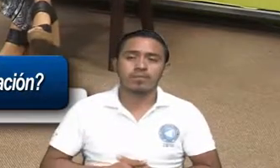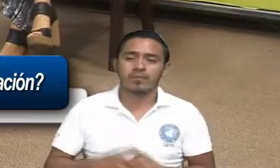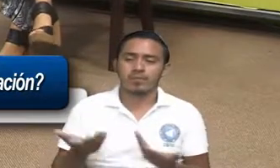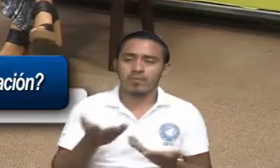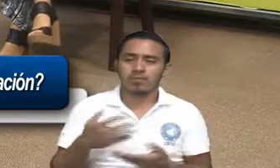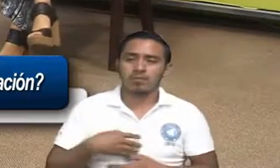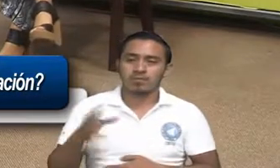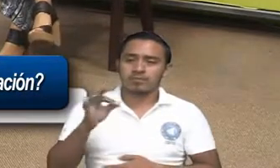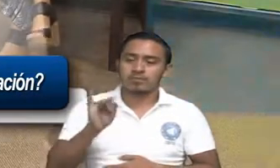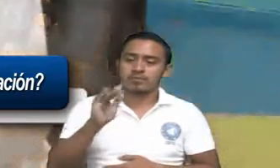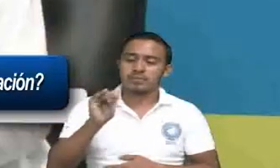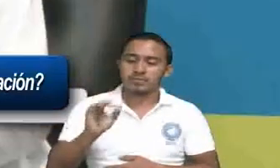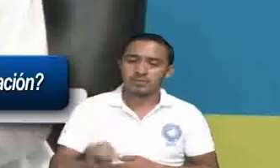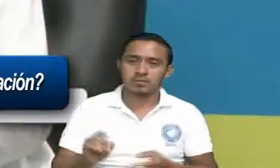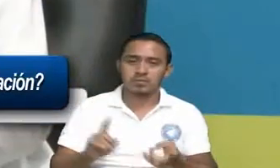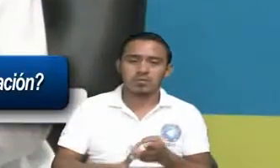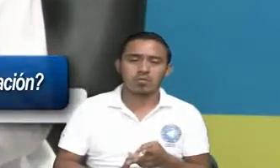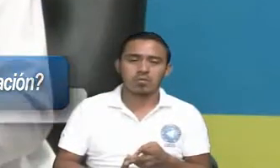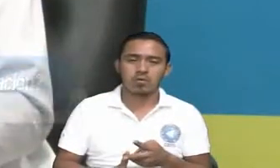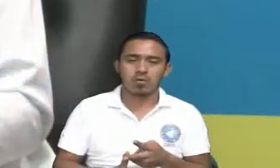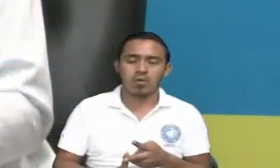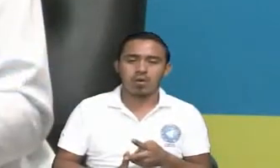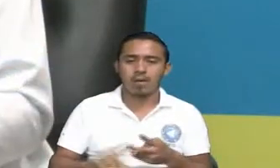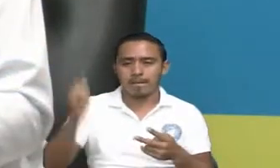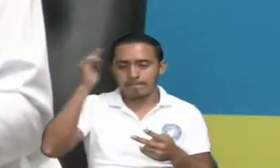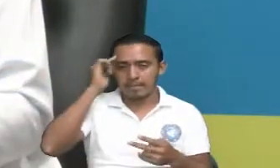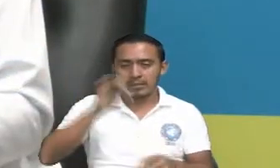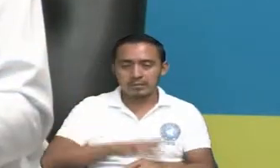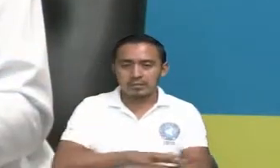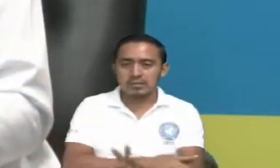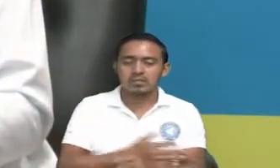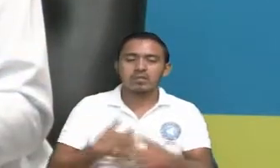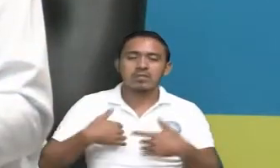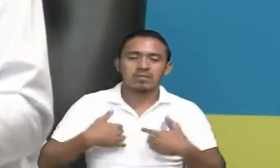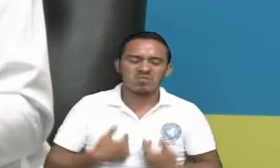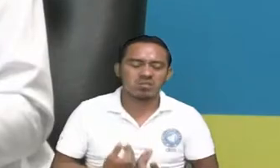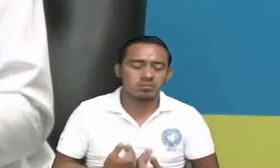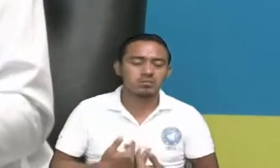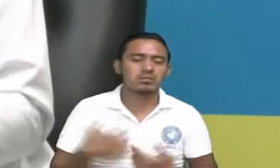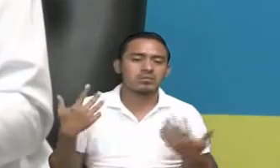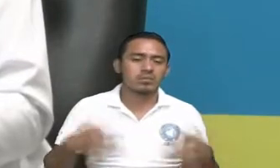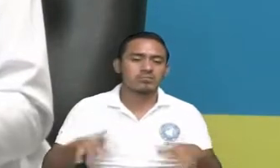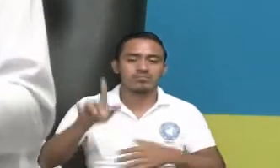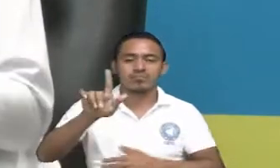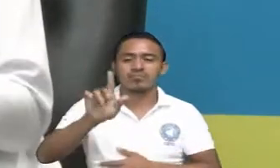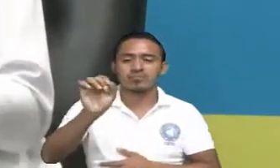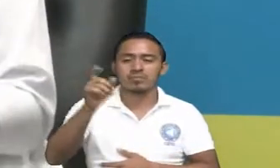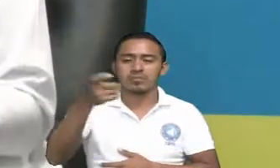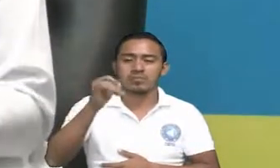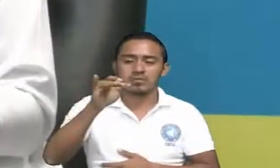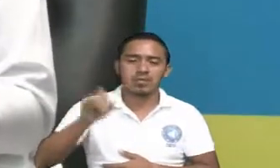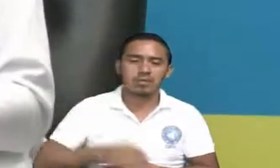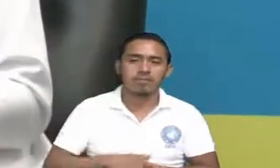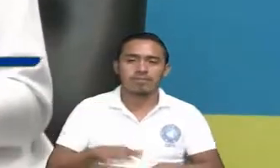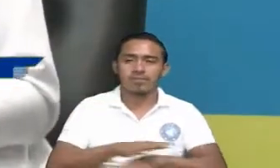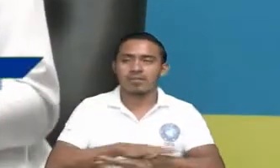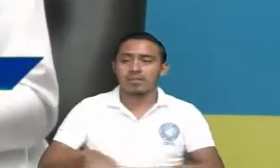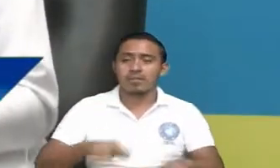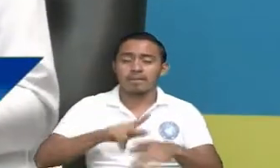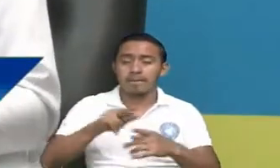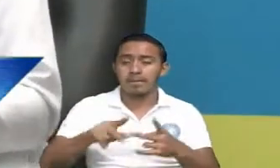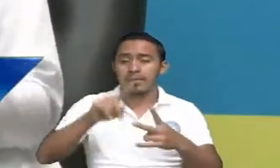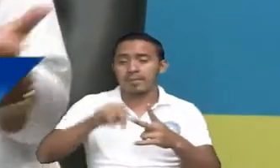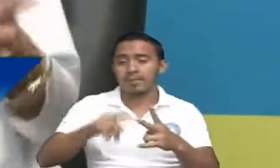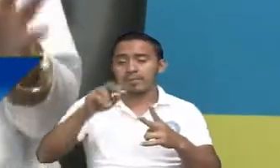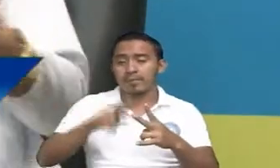físicamente y emocionalmente te agotás, caes en una relación tóxica y vas, terminas esta relación y vas repitiendo el mismo